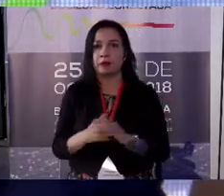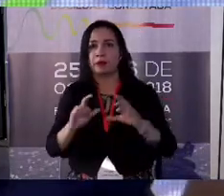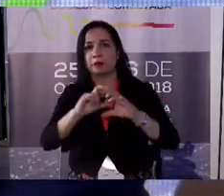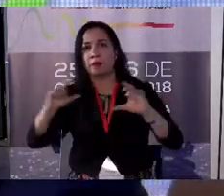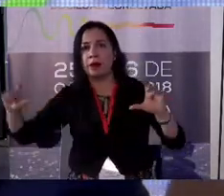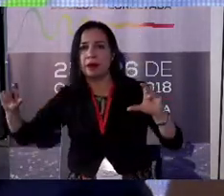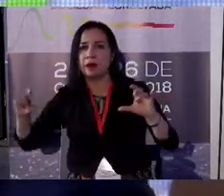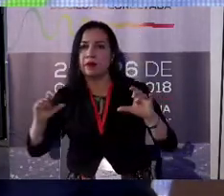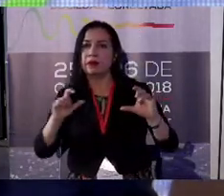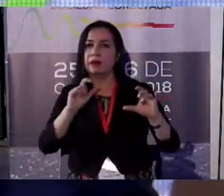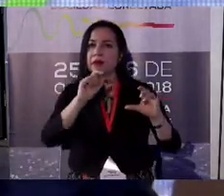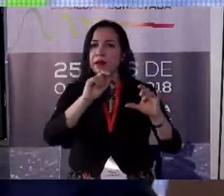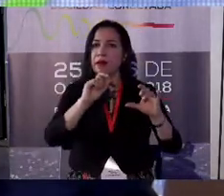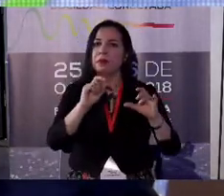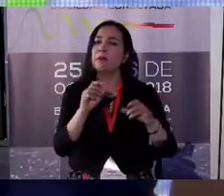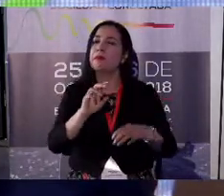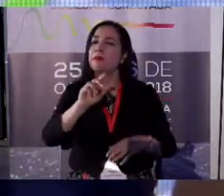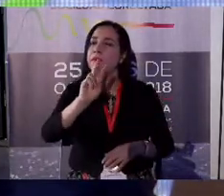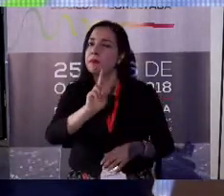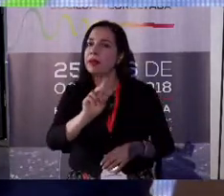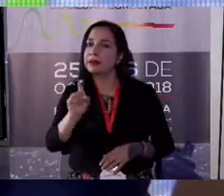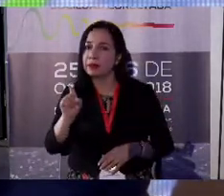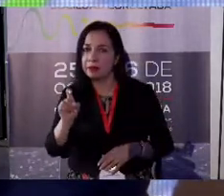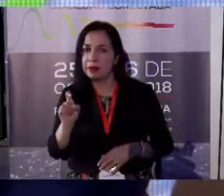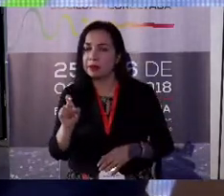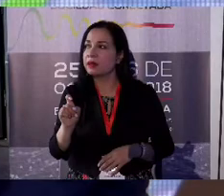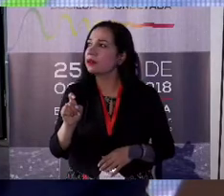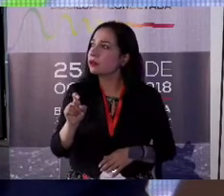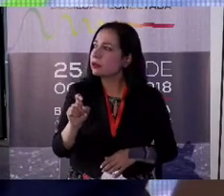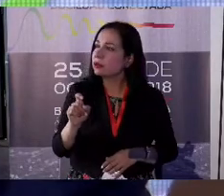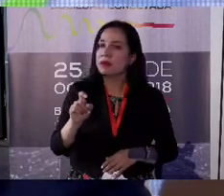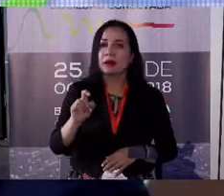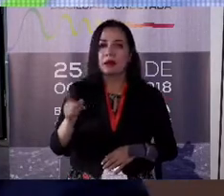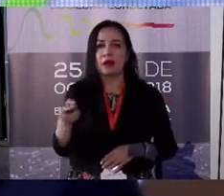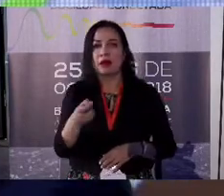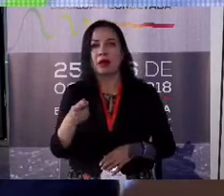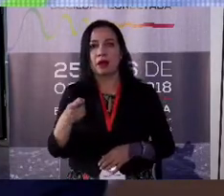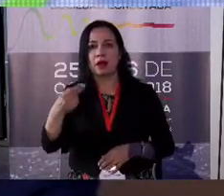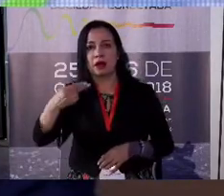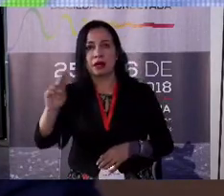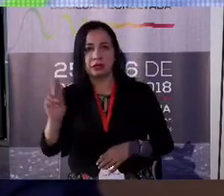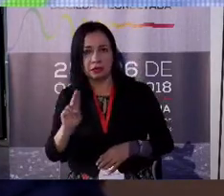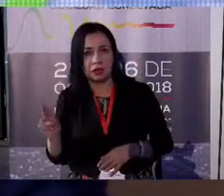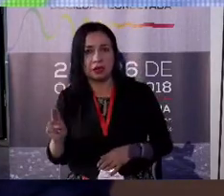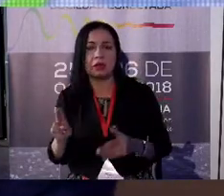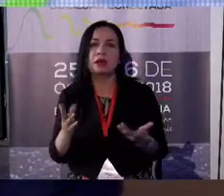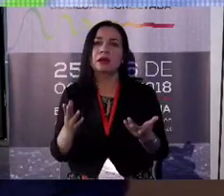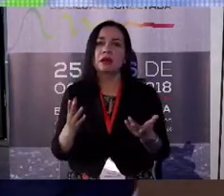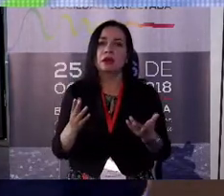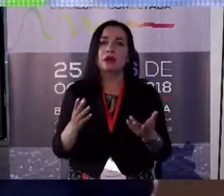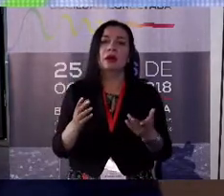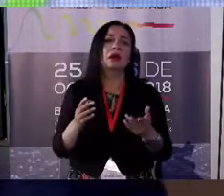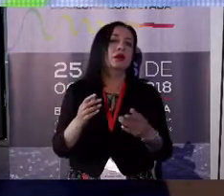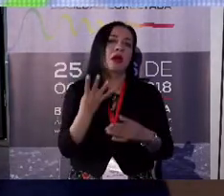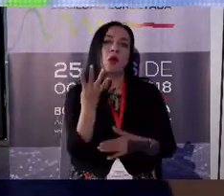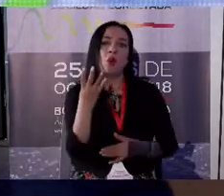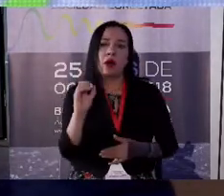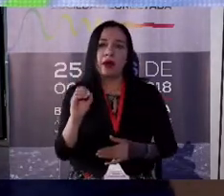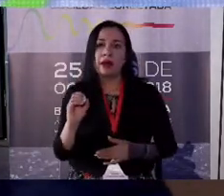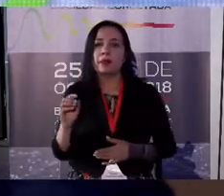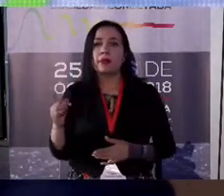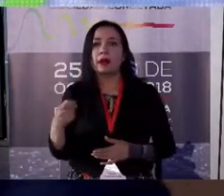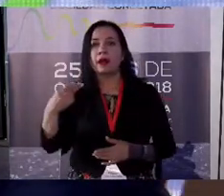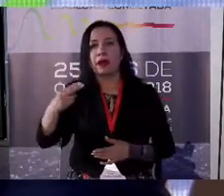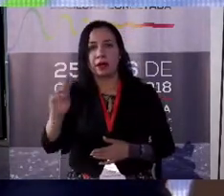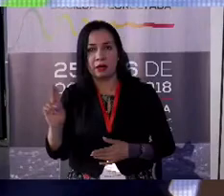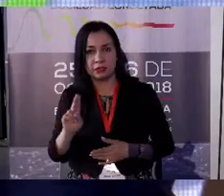mucha atención a la banda de 26 giga, que son las que están en la agenda de la Conferencia Mundial de Radio, la banda de 40 gigahertz, y luego otras donde hay